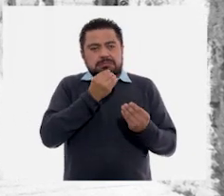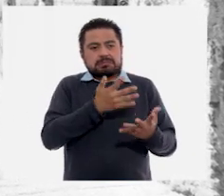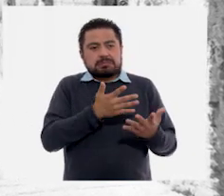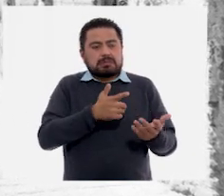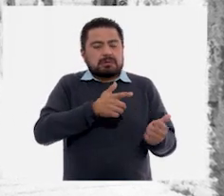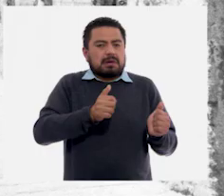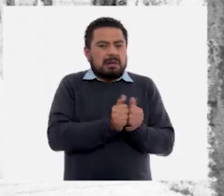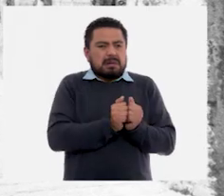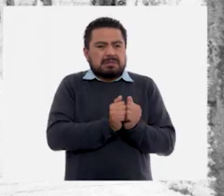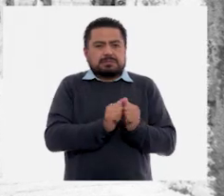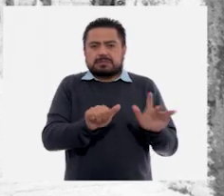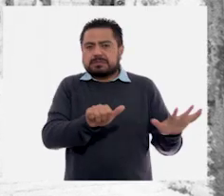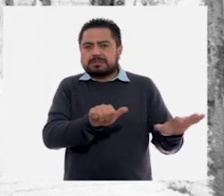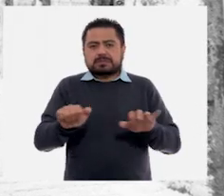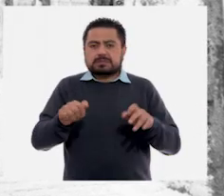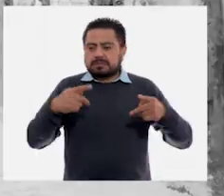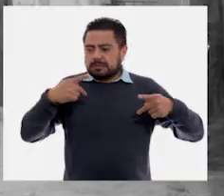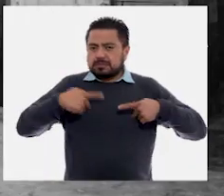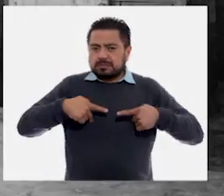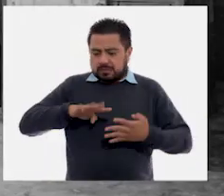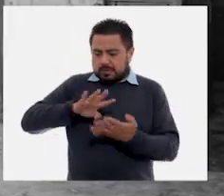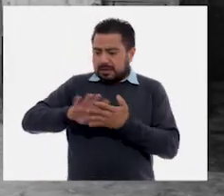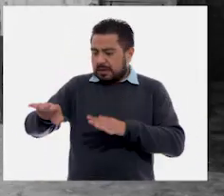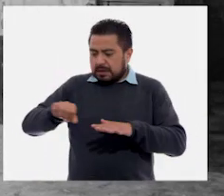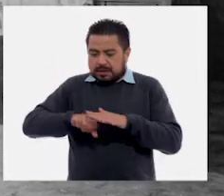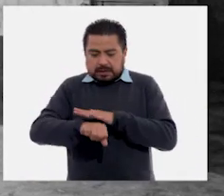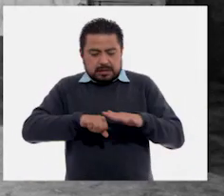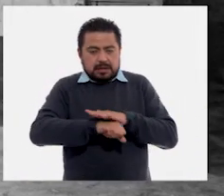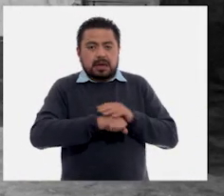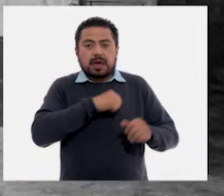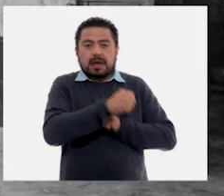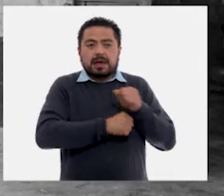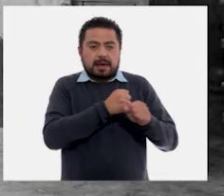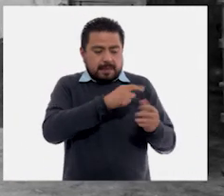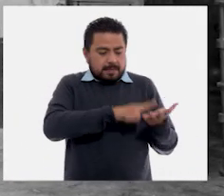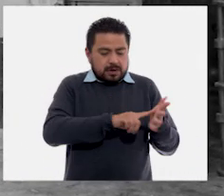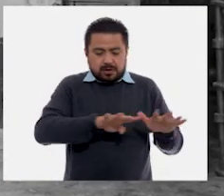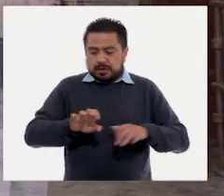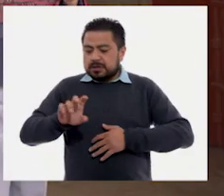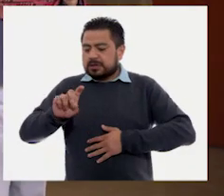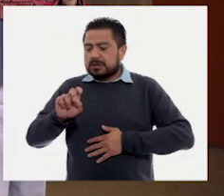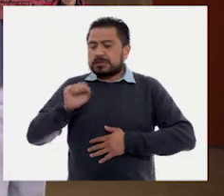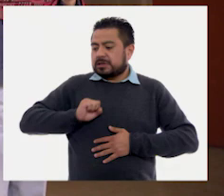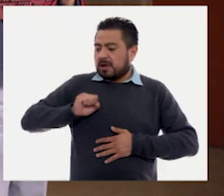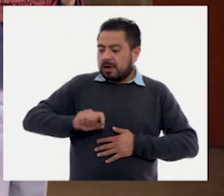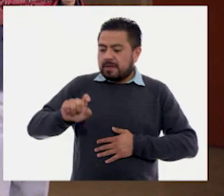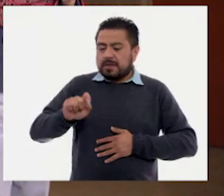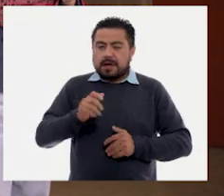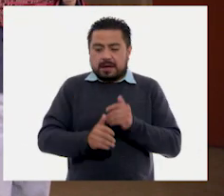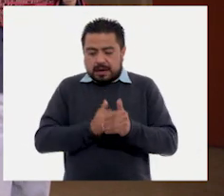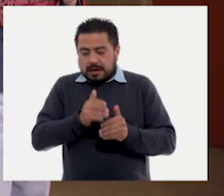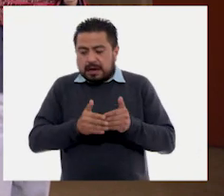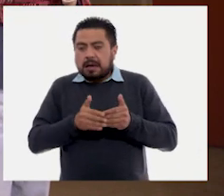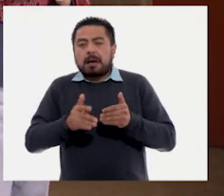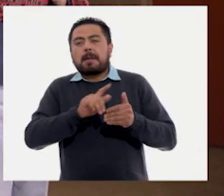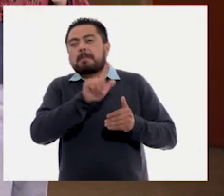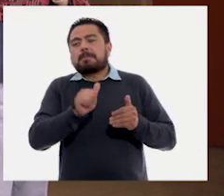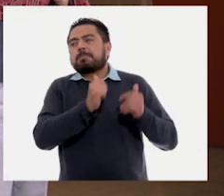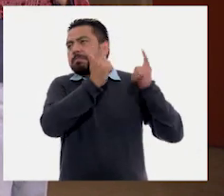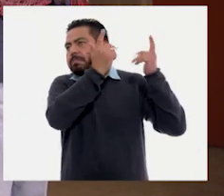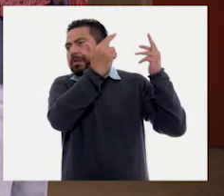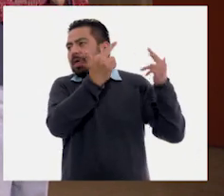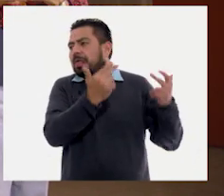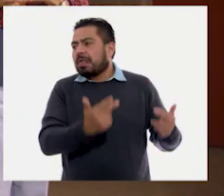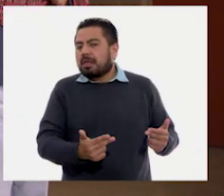un máximo de 600 reos, pero resulta que en los años 30 del siglo XX, cuando finalmente va a ser demolida,